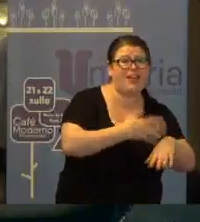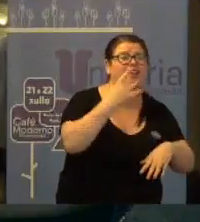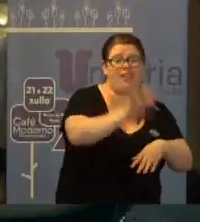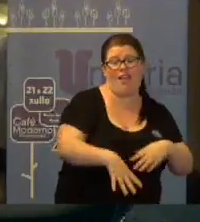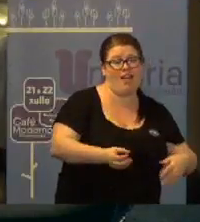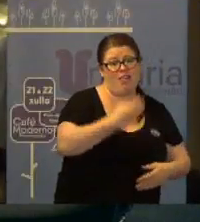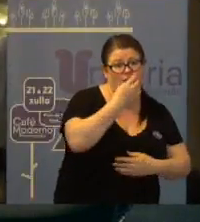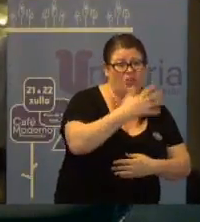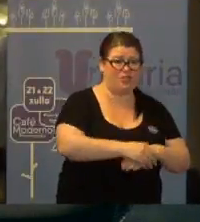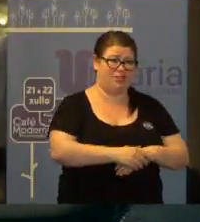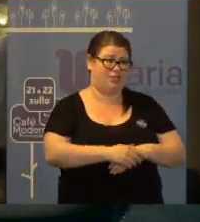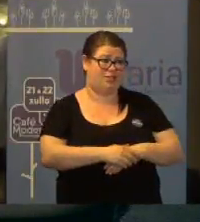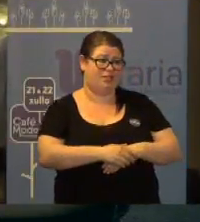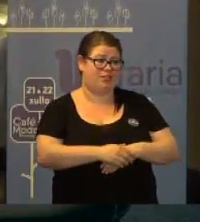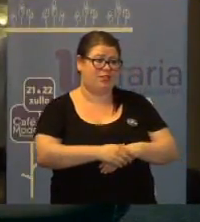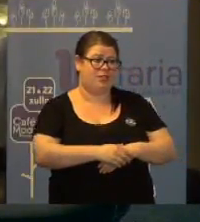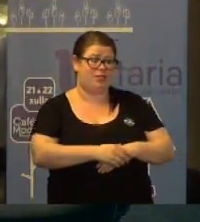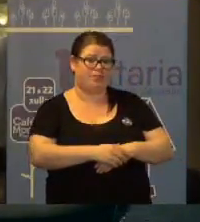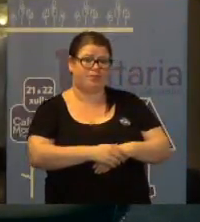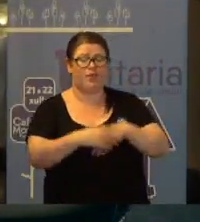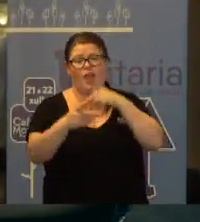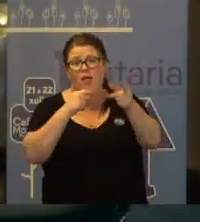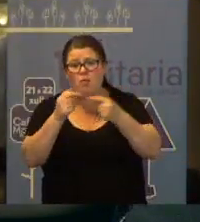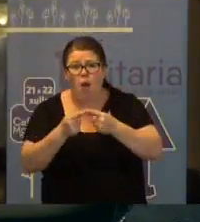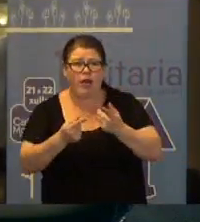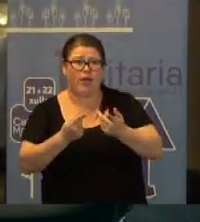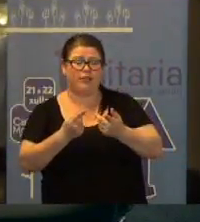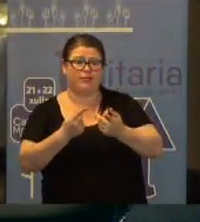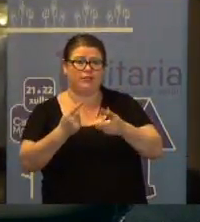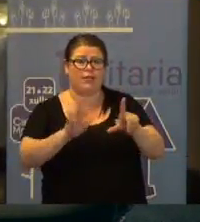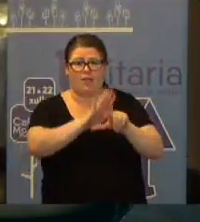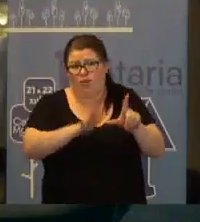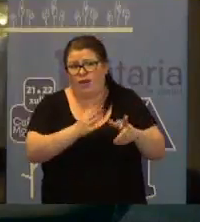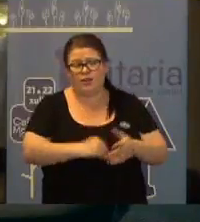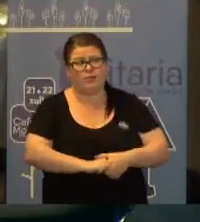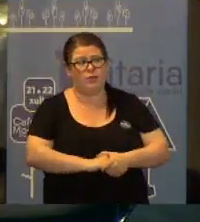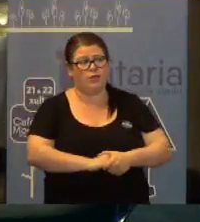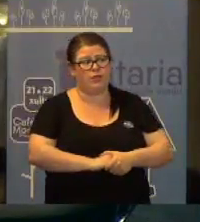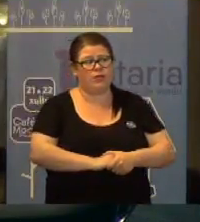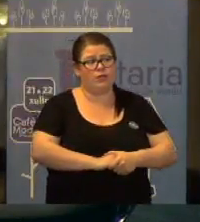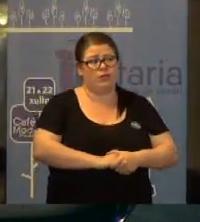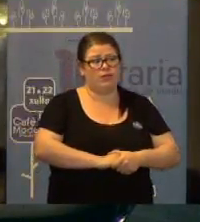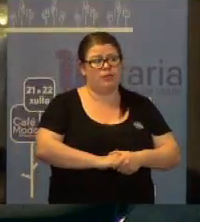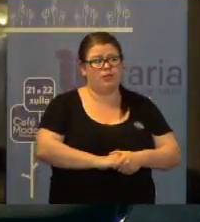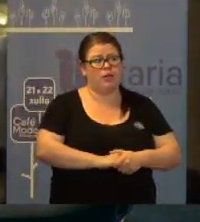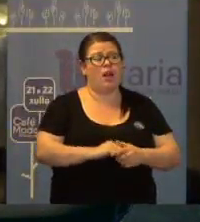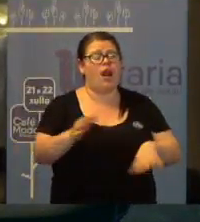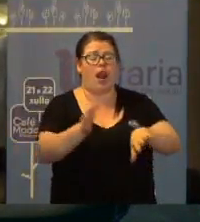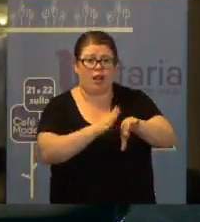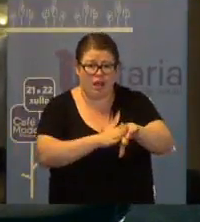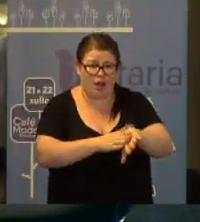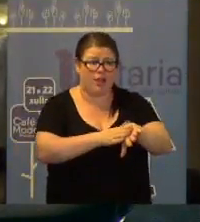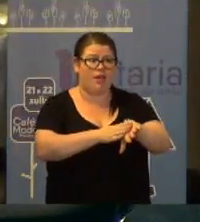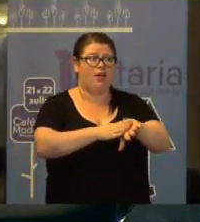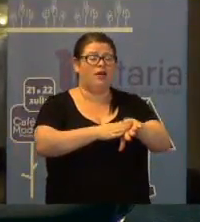xente o nacionalismo é o Bloque. Punto, deixémonos de rollos. Aí é peor, porque a esquerda,